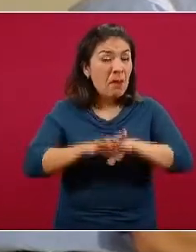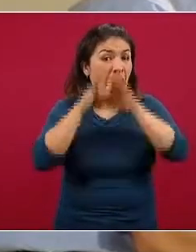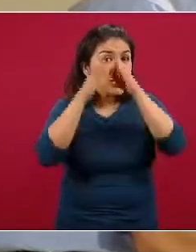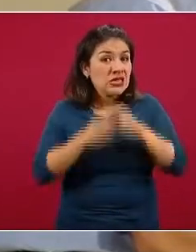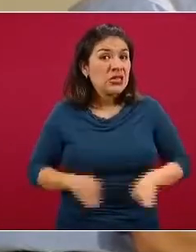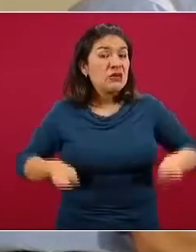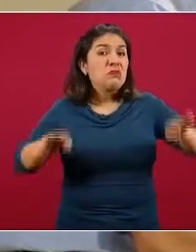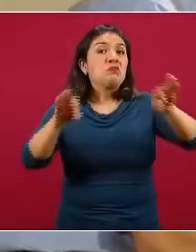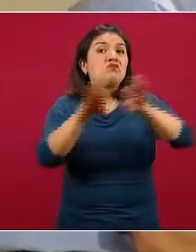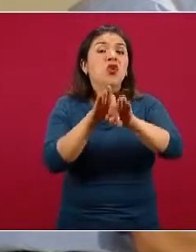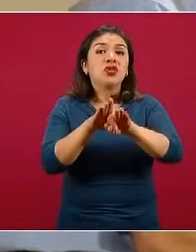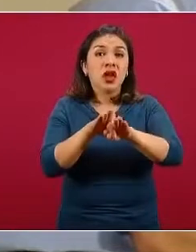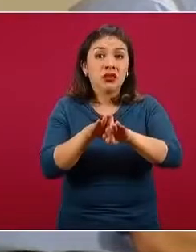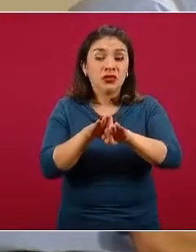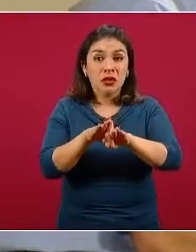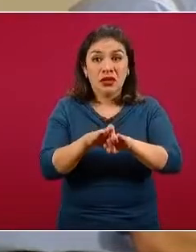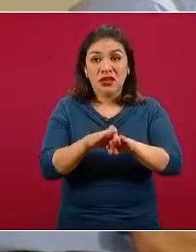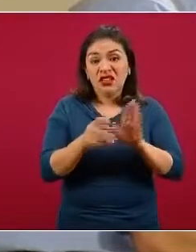lo que ha